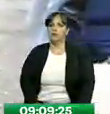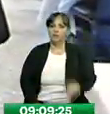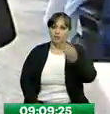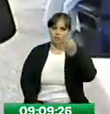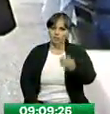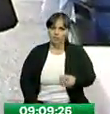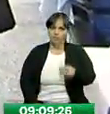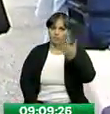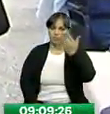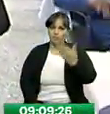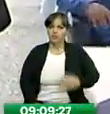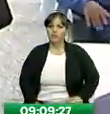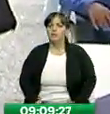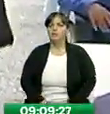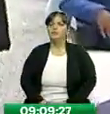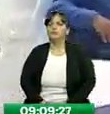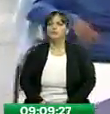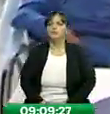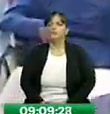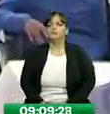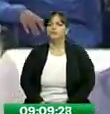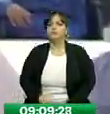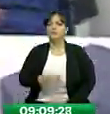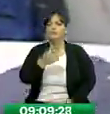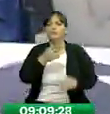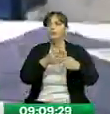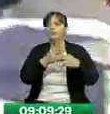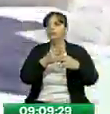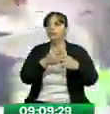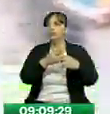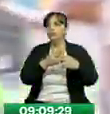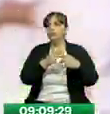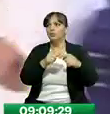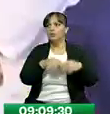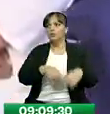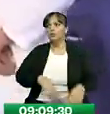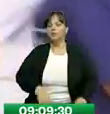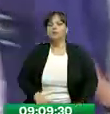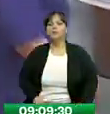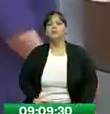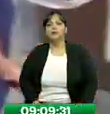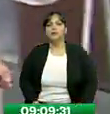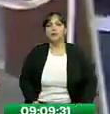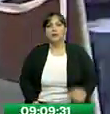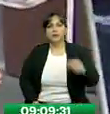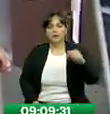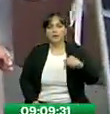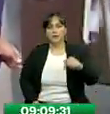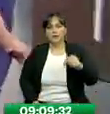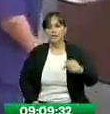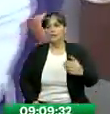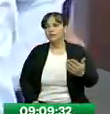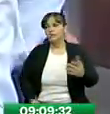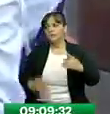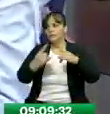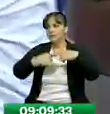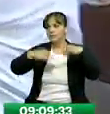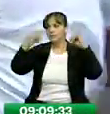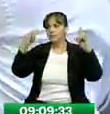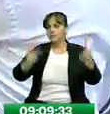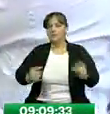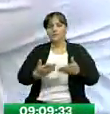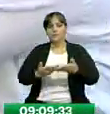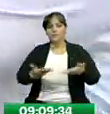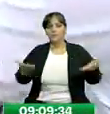michael ramos director distrital 09 02 efectivamente la casa de salud camino al sol está ofertando una casa abierta en el